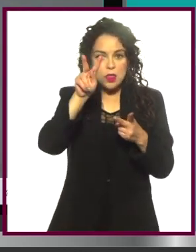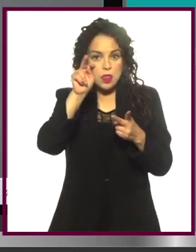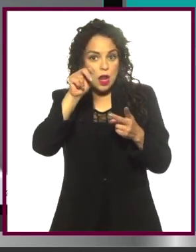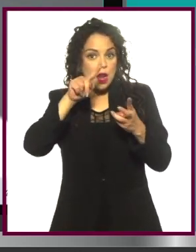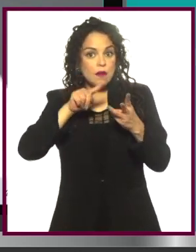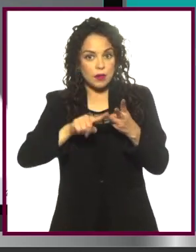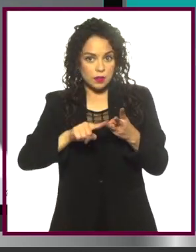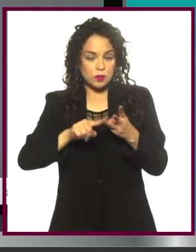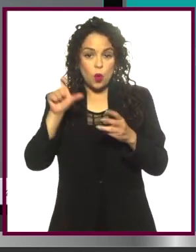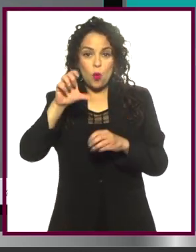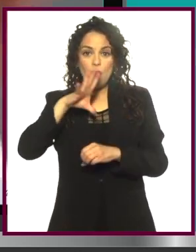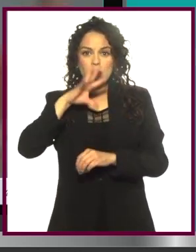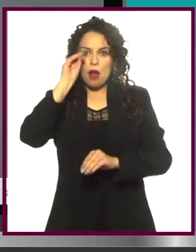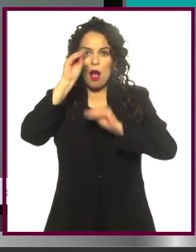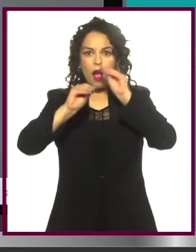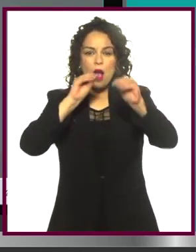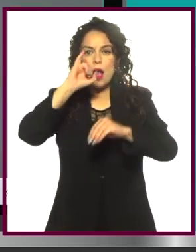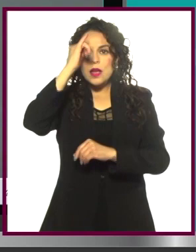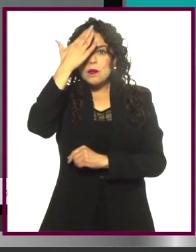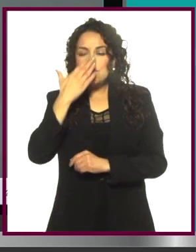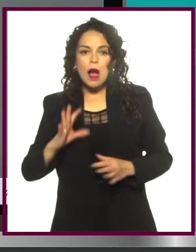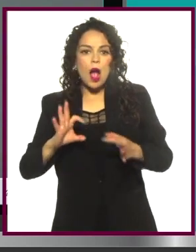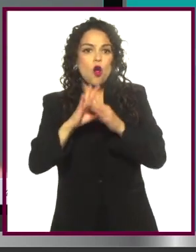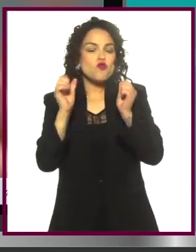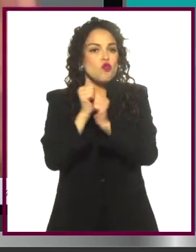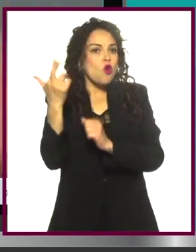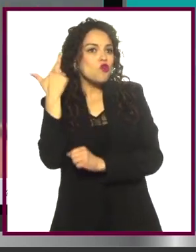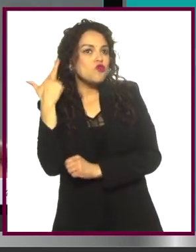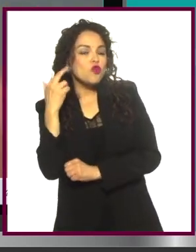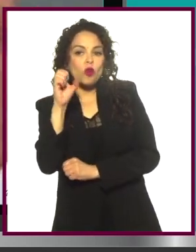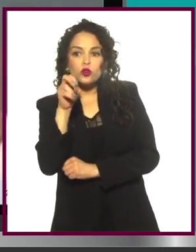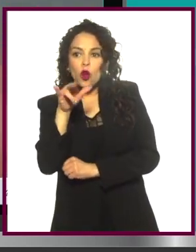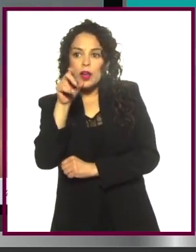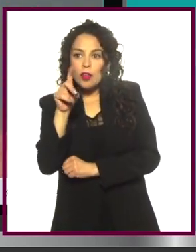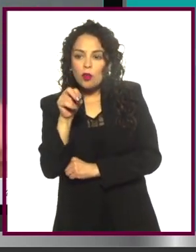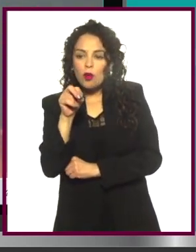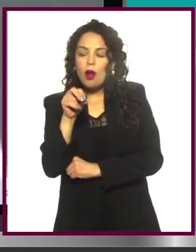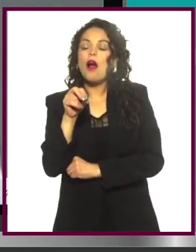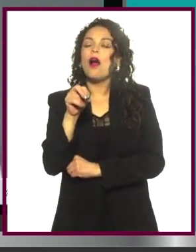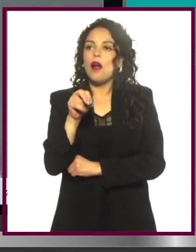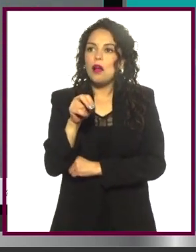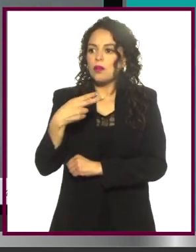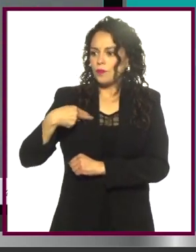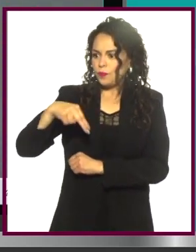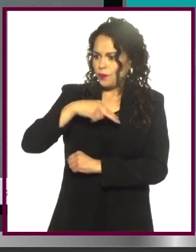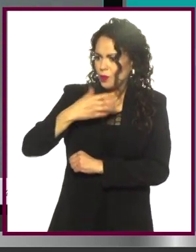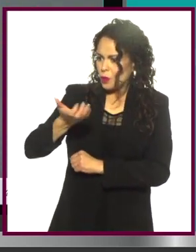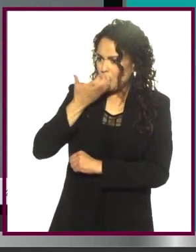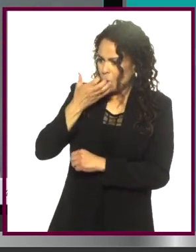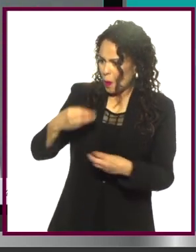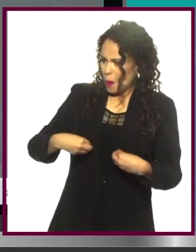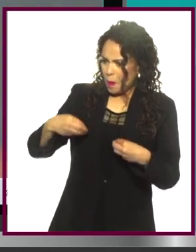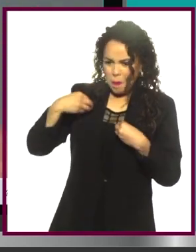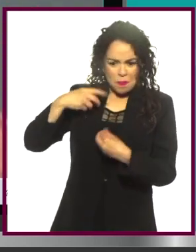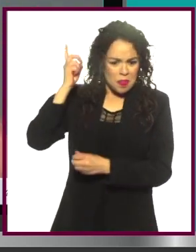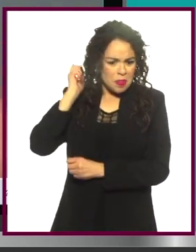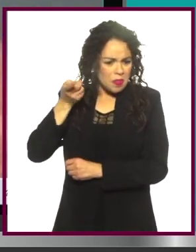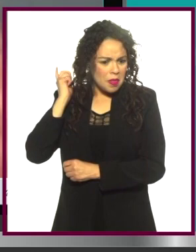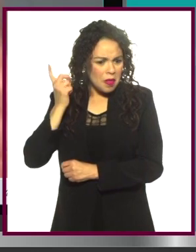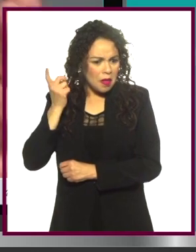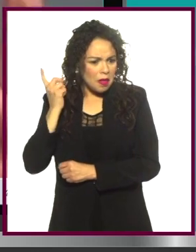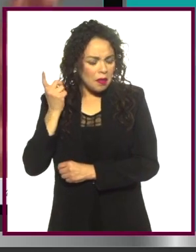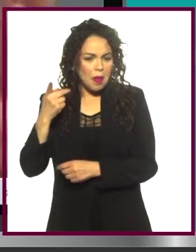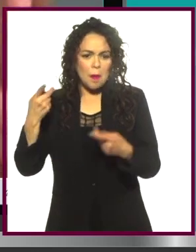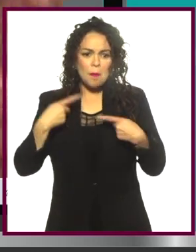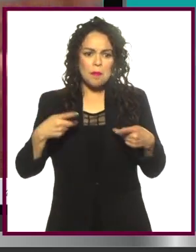televisión, que al difundir imágenes y sonidos y que están en nuestra casa y en nuestra vida cotidiana, las